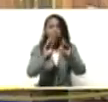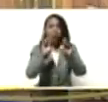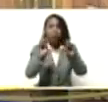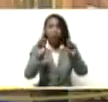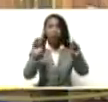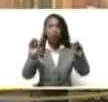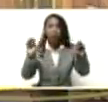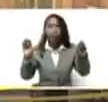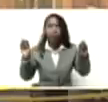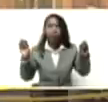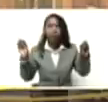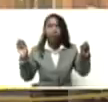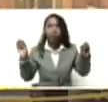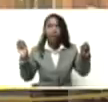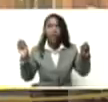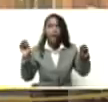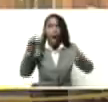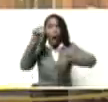que la economía